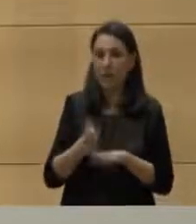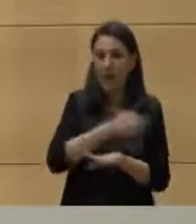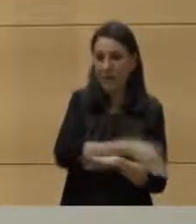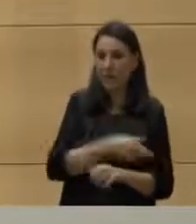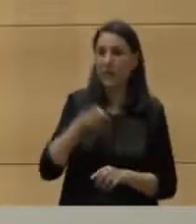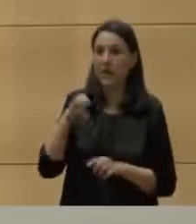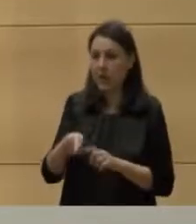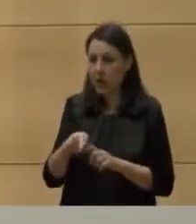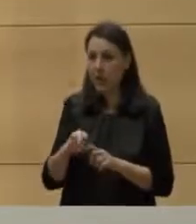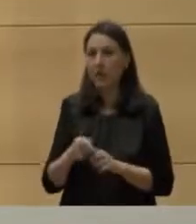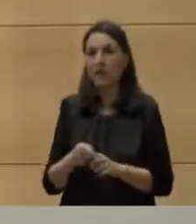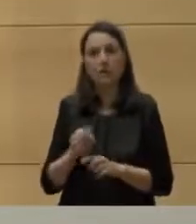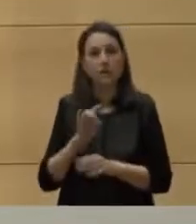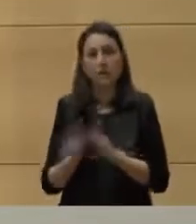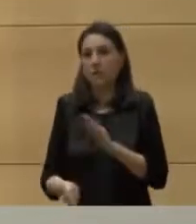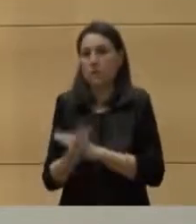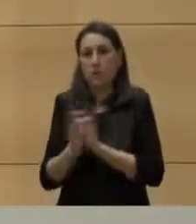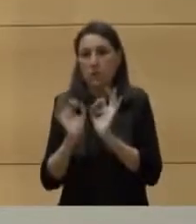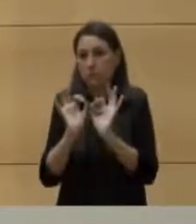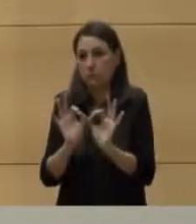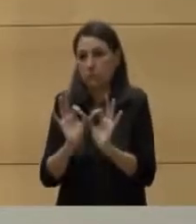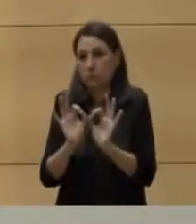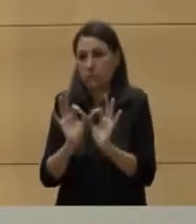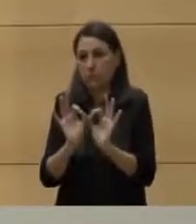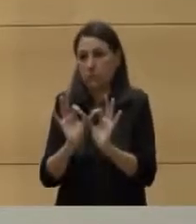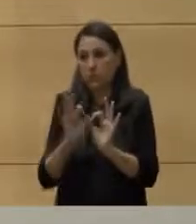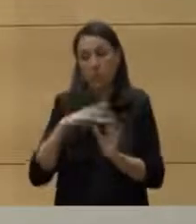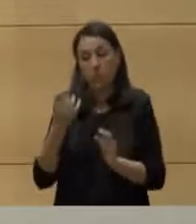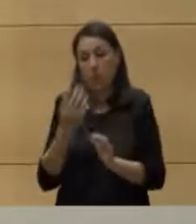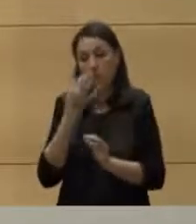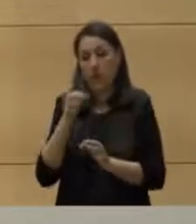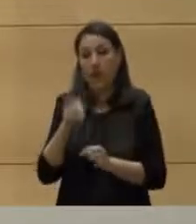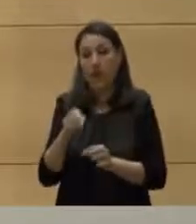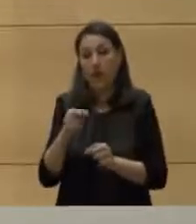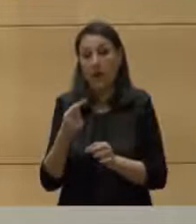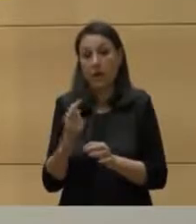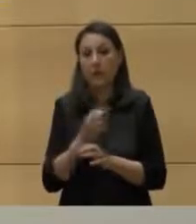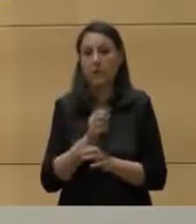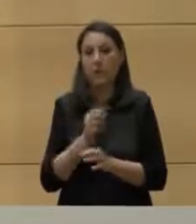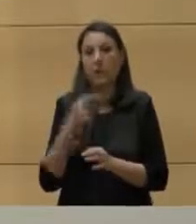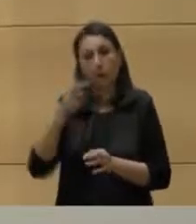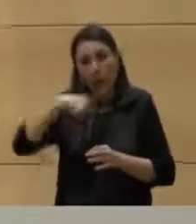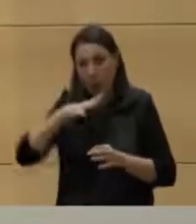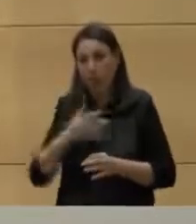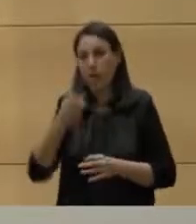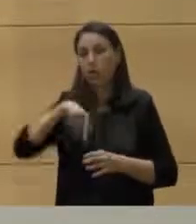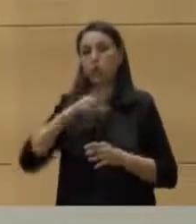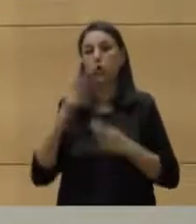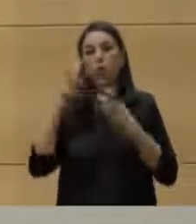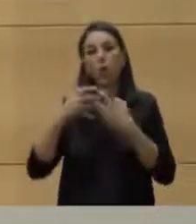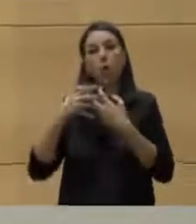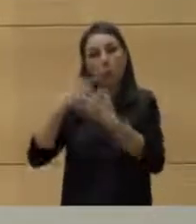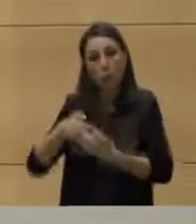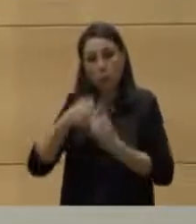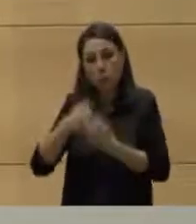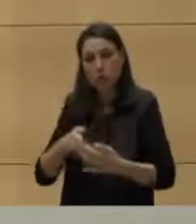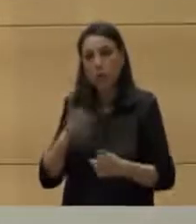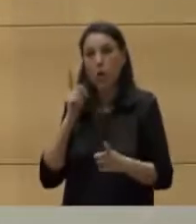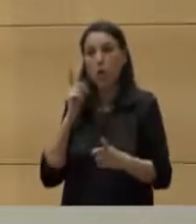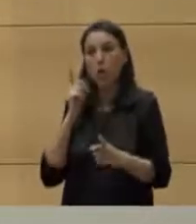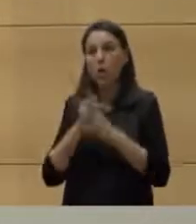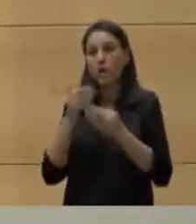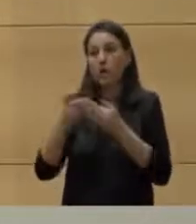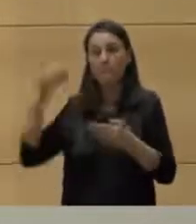más acabado fruto, y quizás el más perfecto. Por eso luchamos, y esto es importante, contra